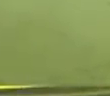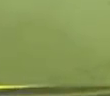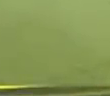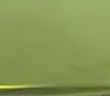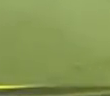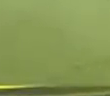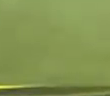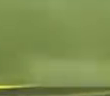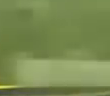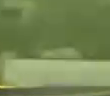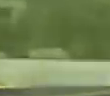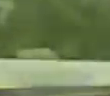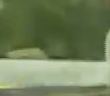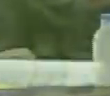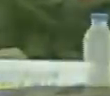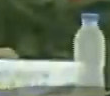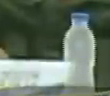unificando criterios,